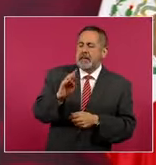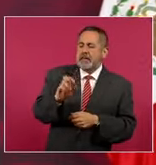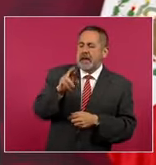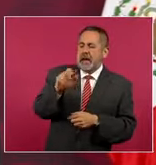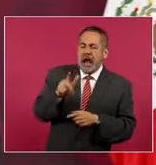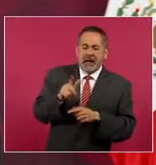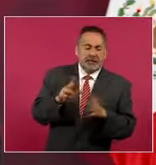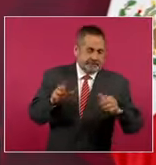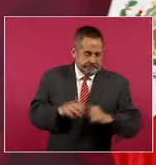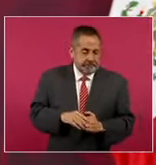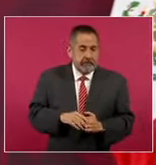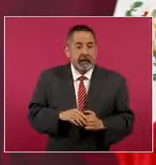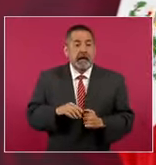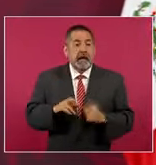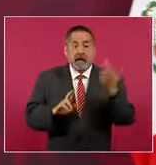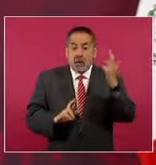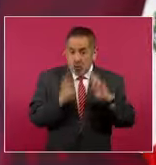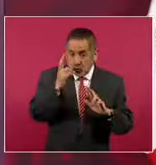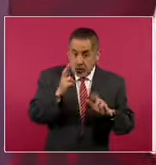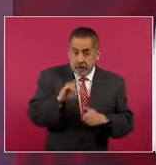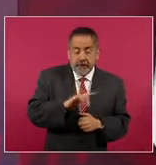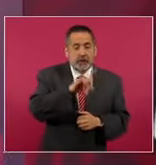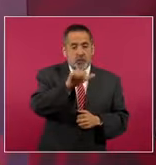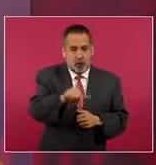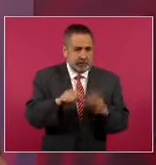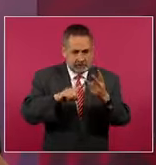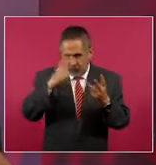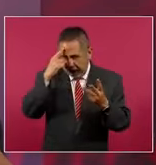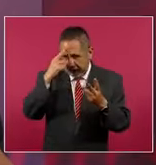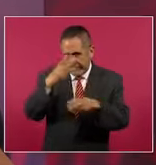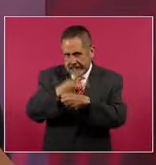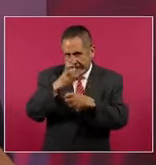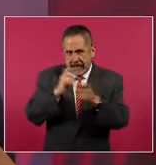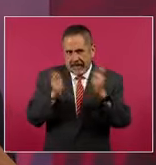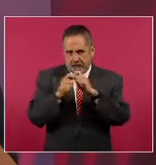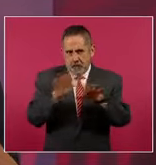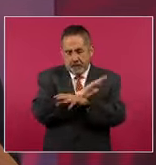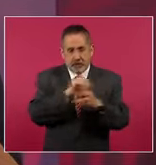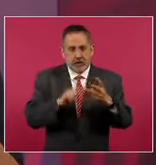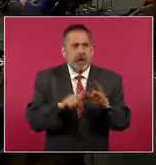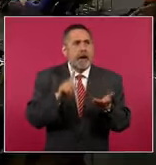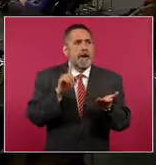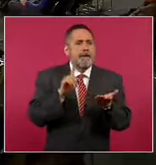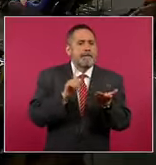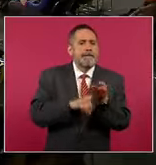Después de la revolución, que es la tercera transformación de México, en